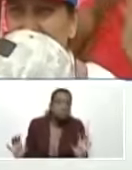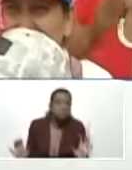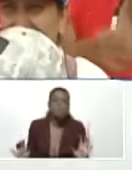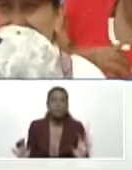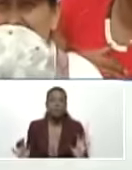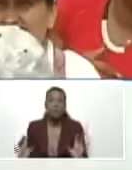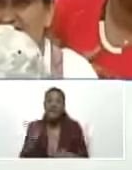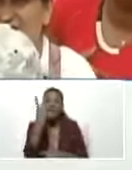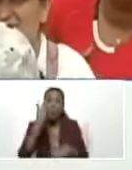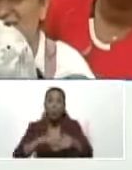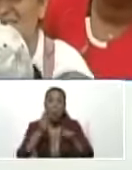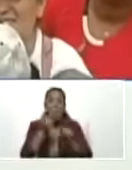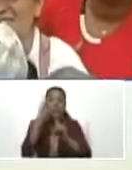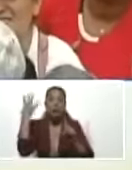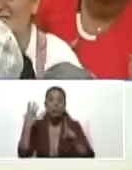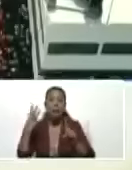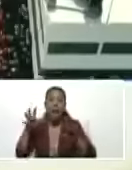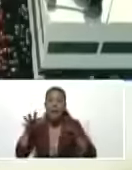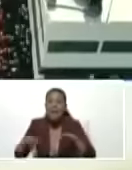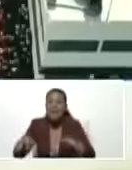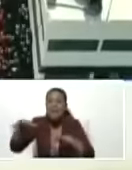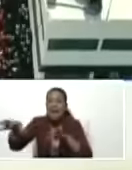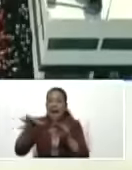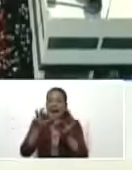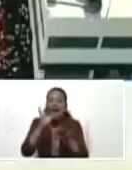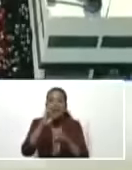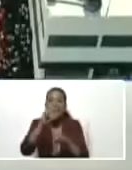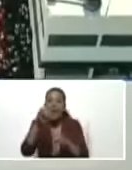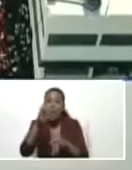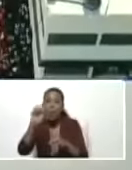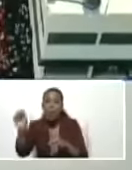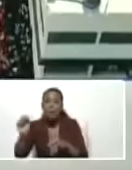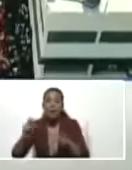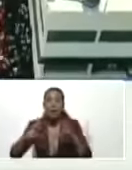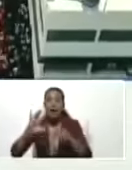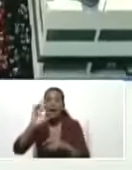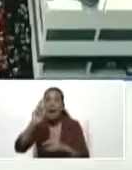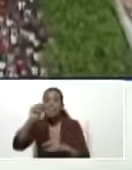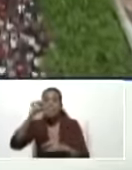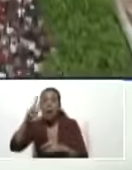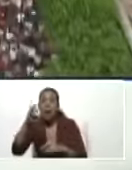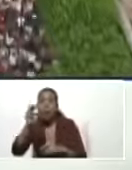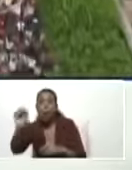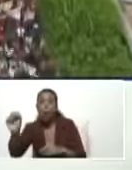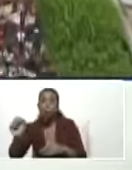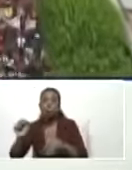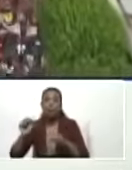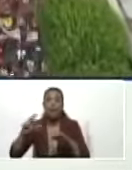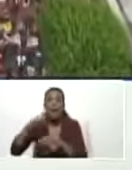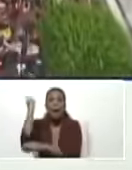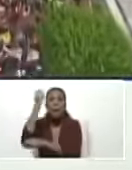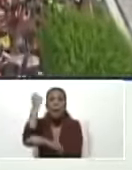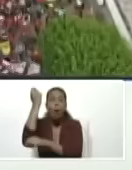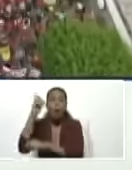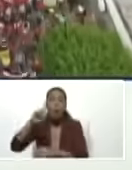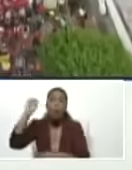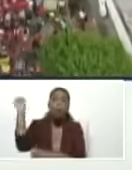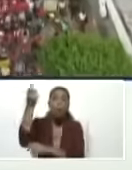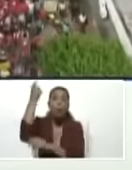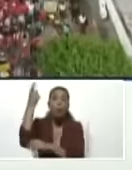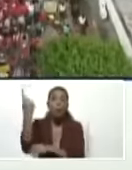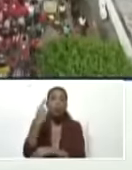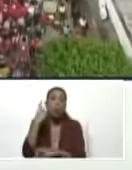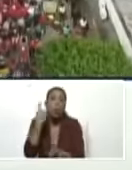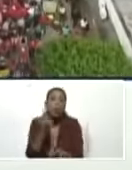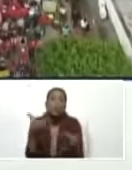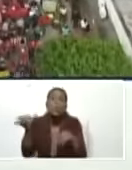El segundo impacto es regional. Si hice en Camaguán ayer una gran movilización y solo se